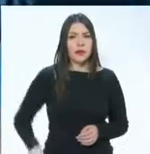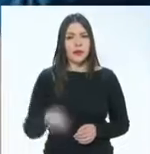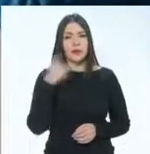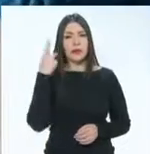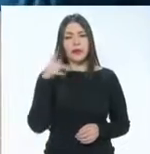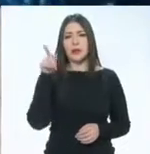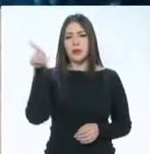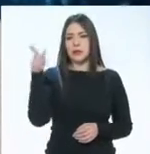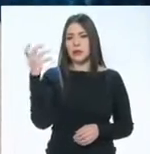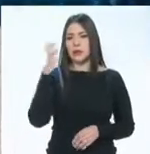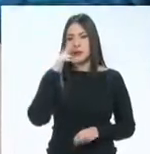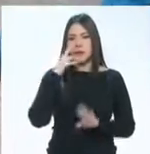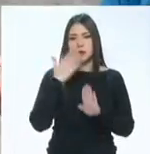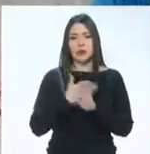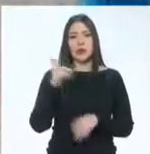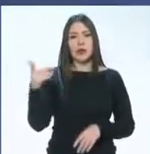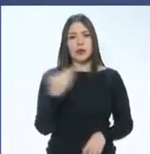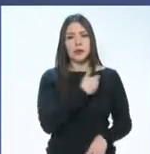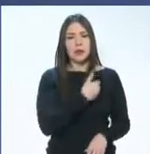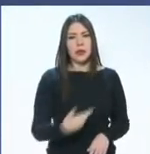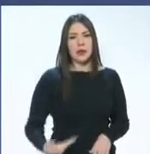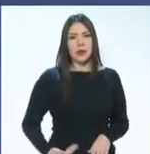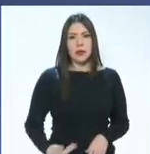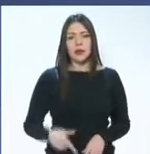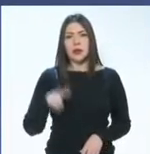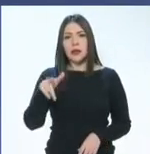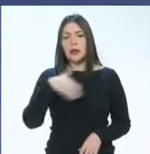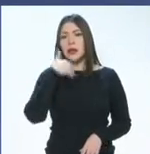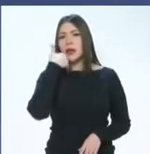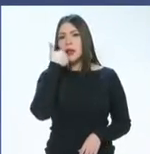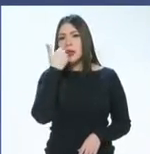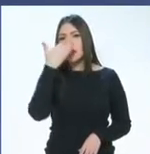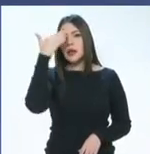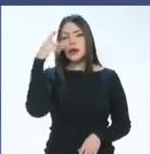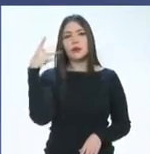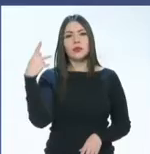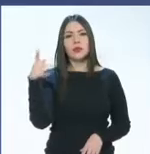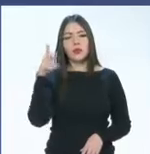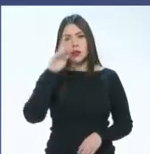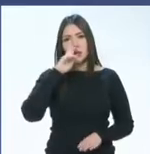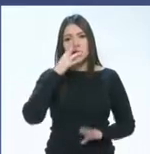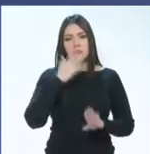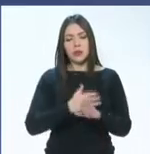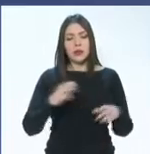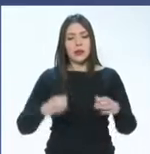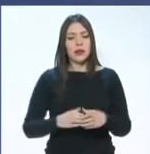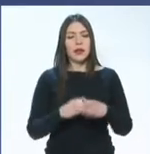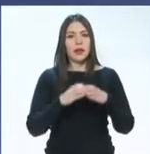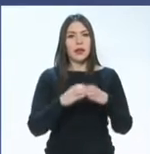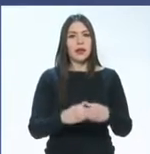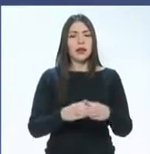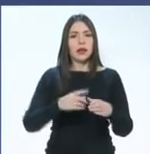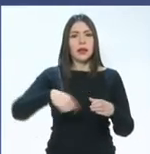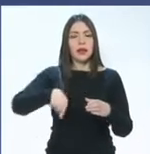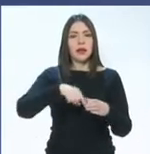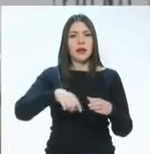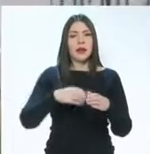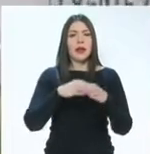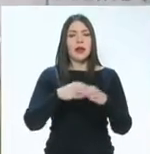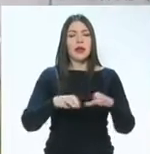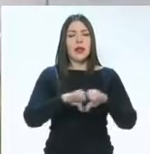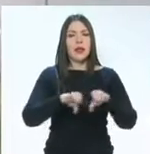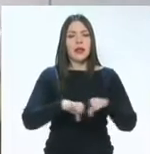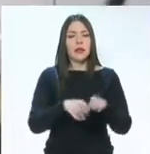no se discute, disponer de la Guardia Nacional para los mismos objetos a